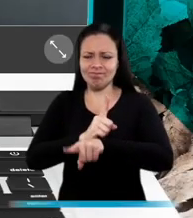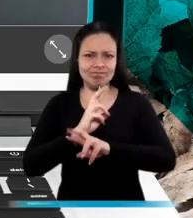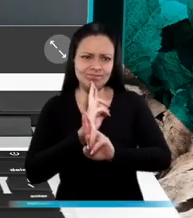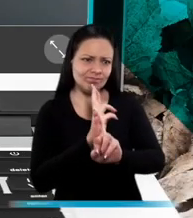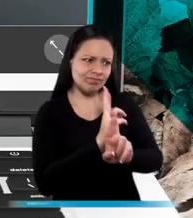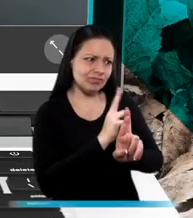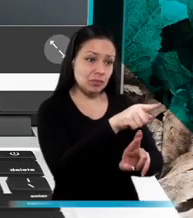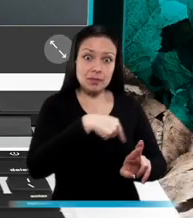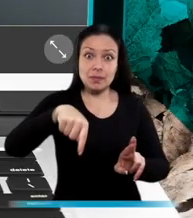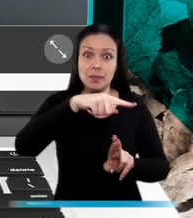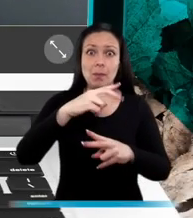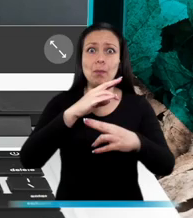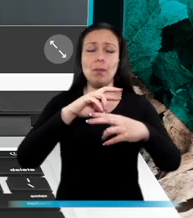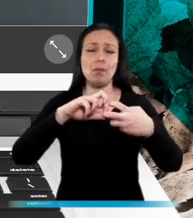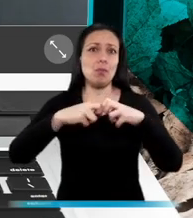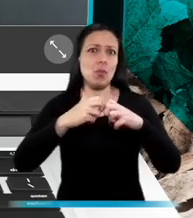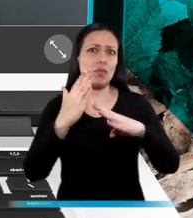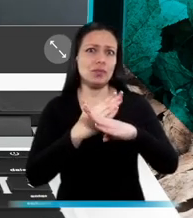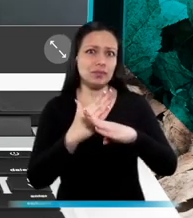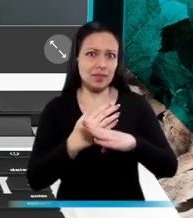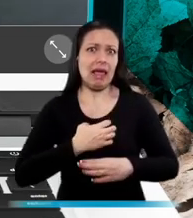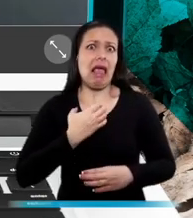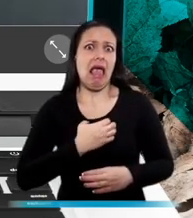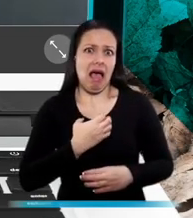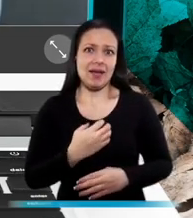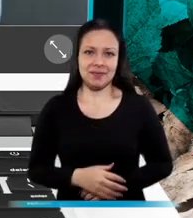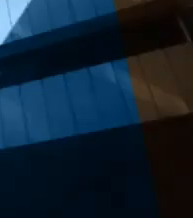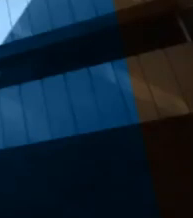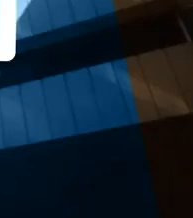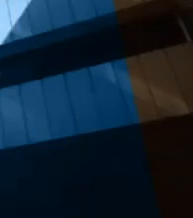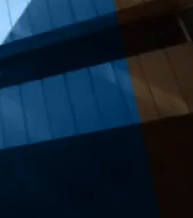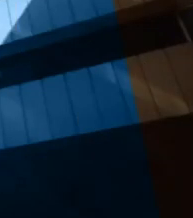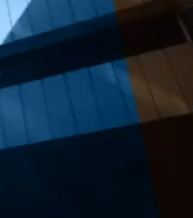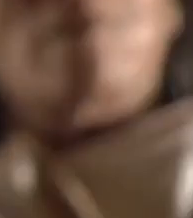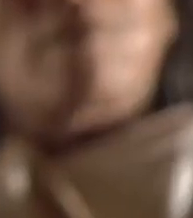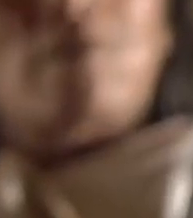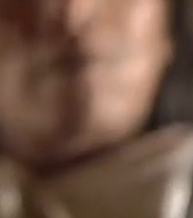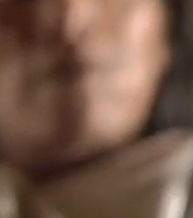de dar una respuesta pronta, efectiva, sobre esos problemas que los están aquejando.